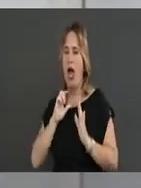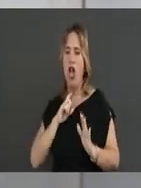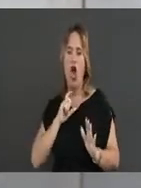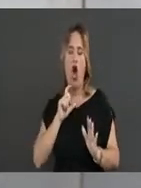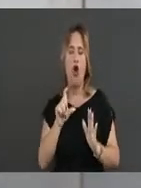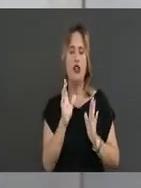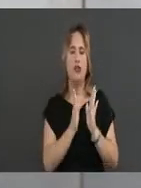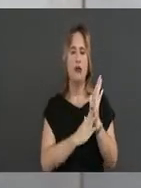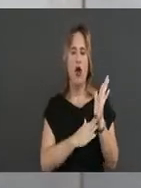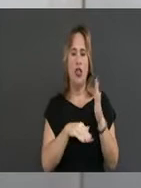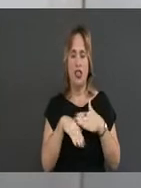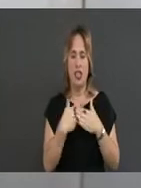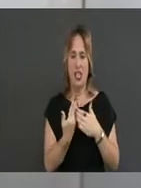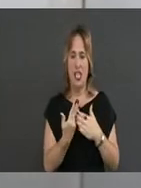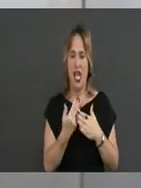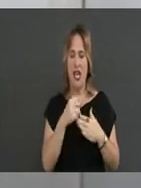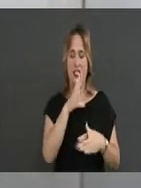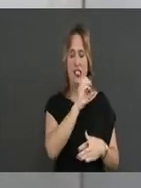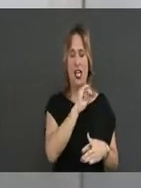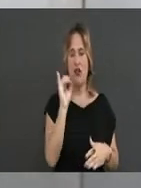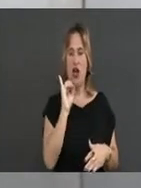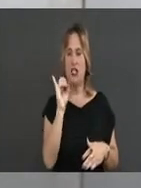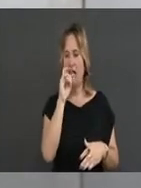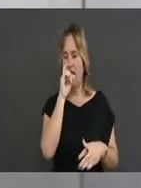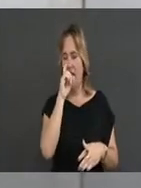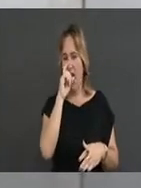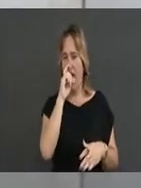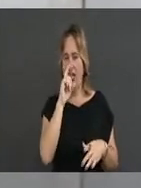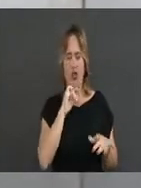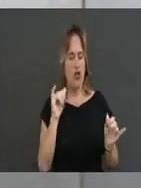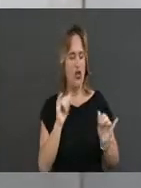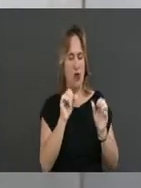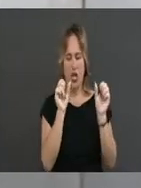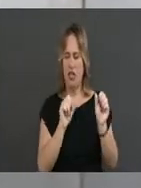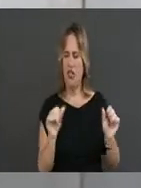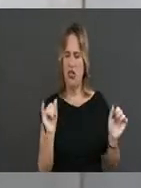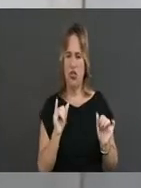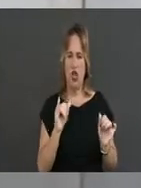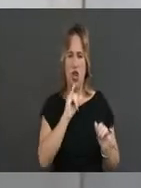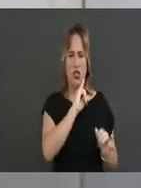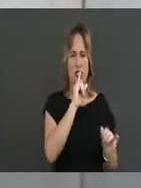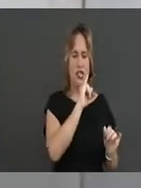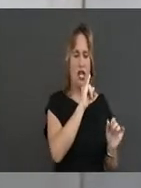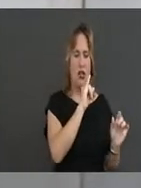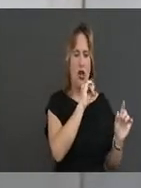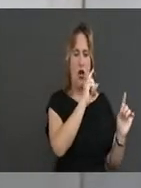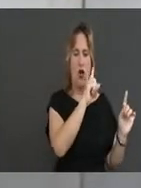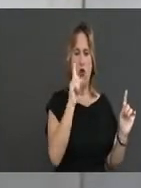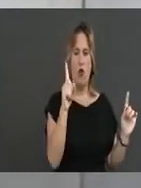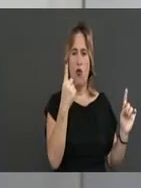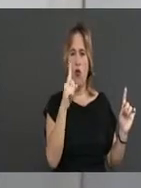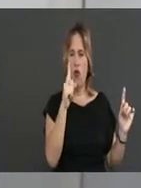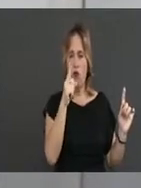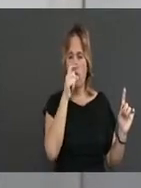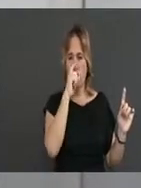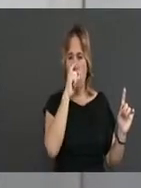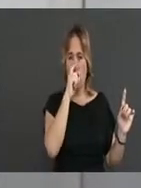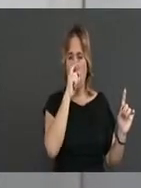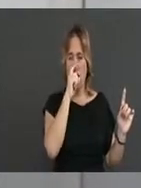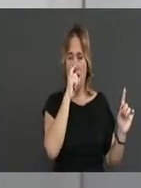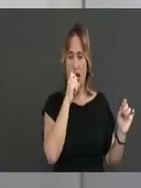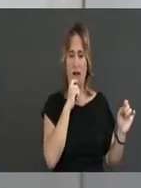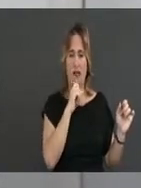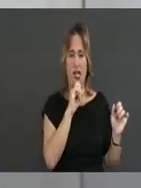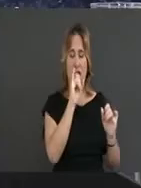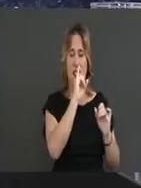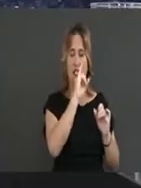mes a los niños de 0 a 6 años con la misma estructura, los niños menores de un año con leche entera en polvo y los niños de